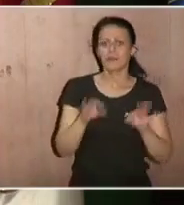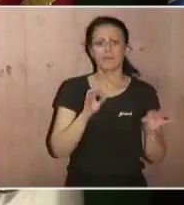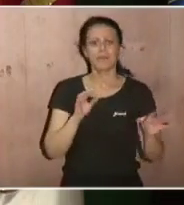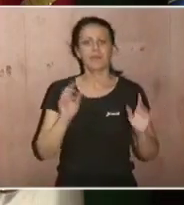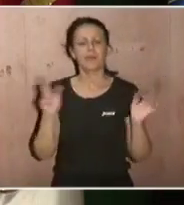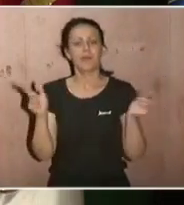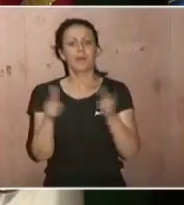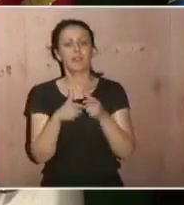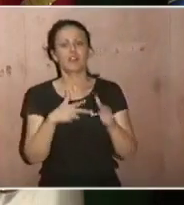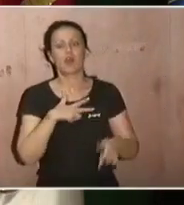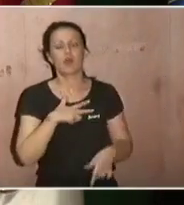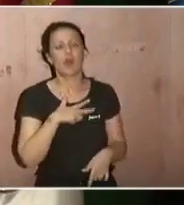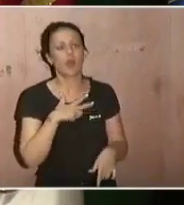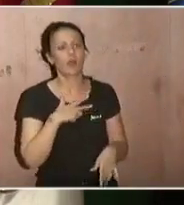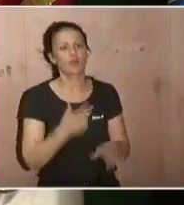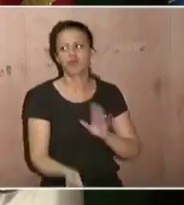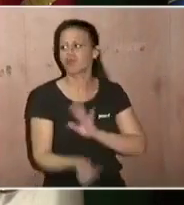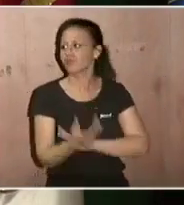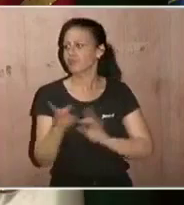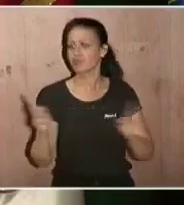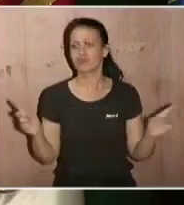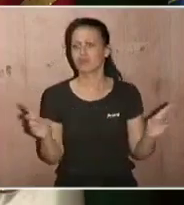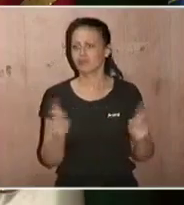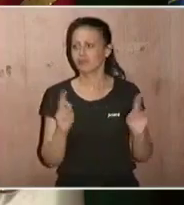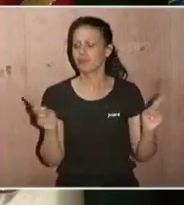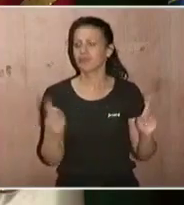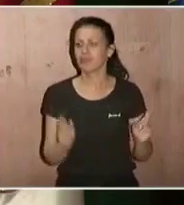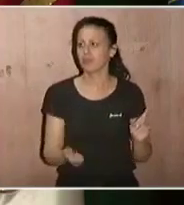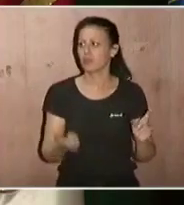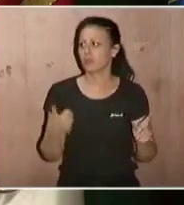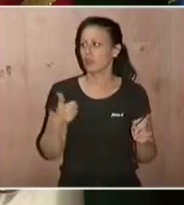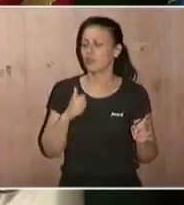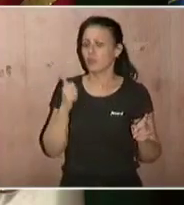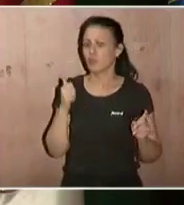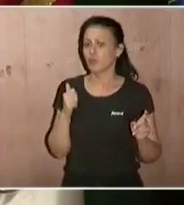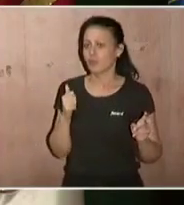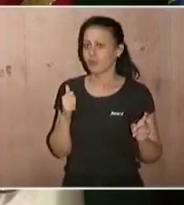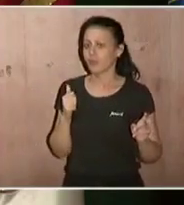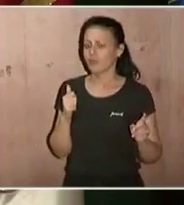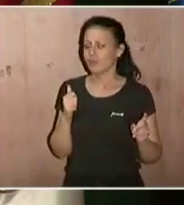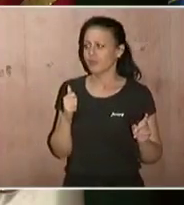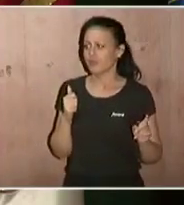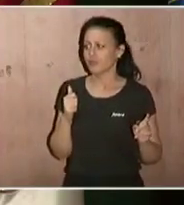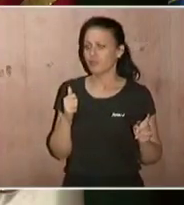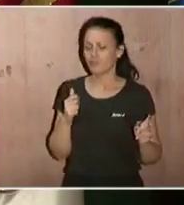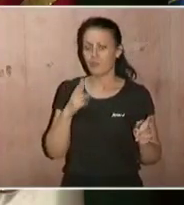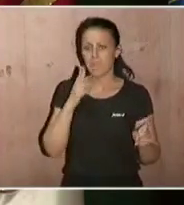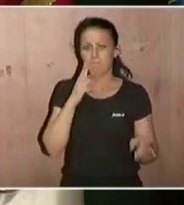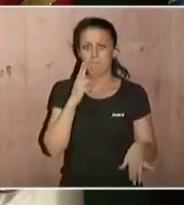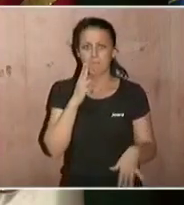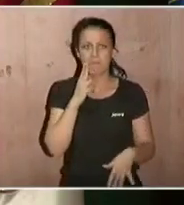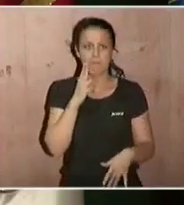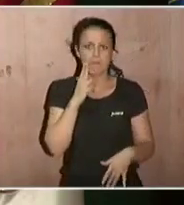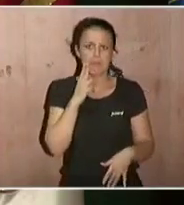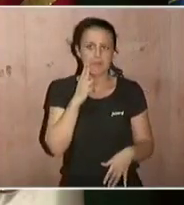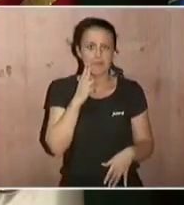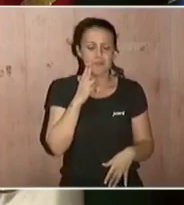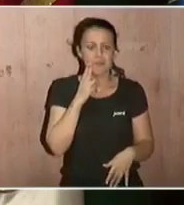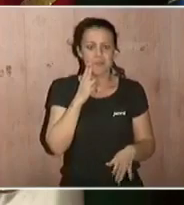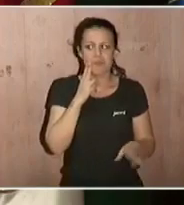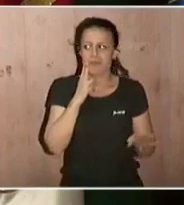de abogado. En alguna oportunidad, que cuento también con detalle por escrito, me dio miedo la entrada en la estela de